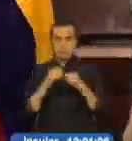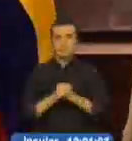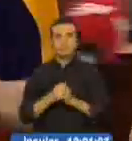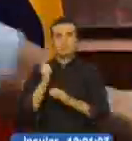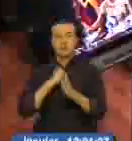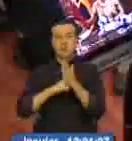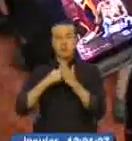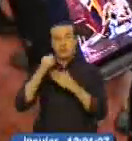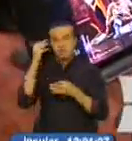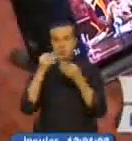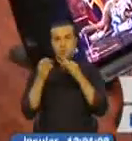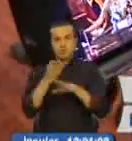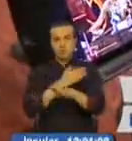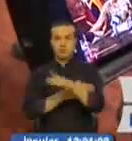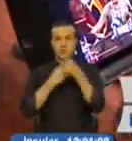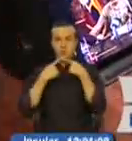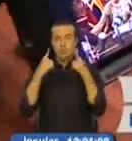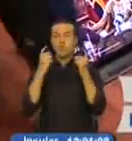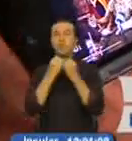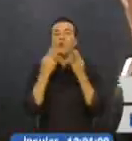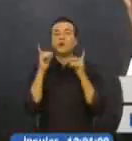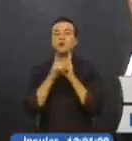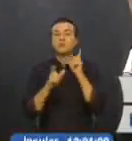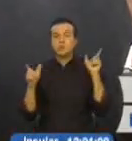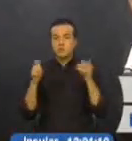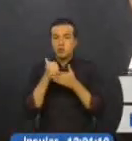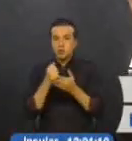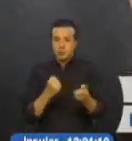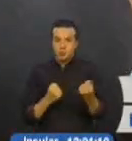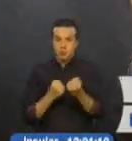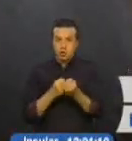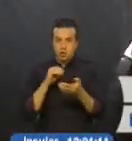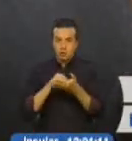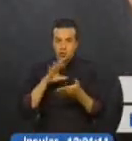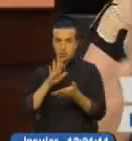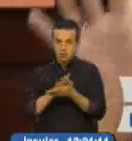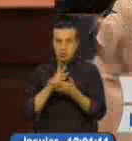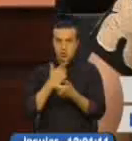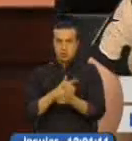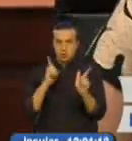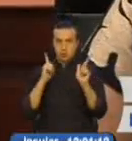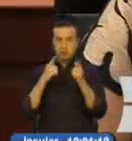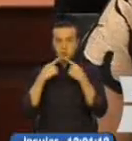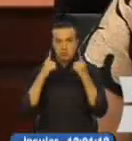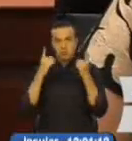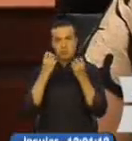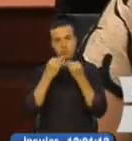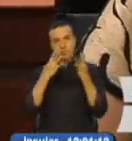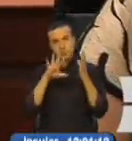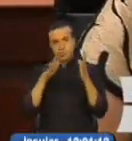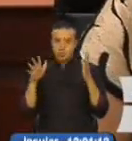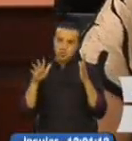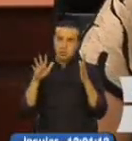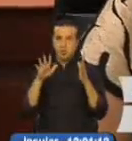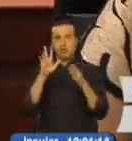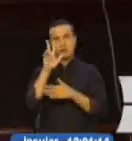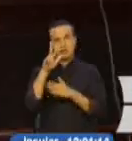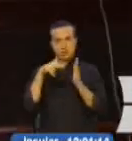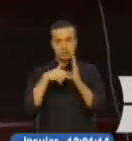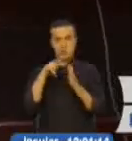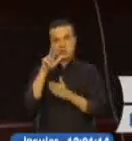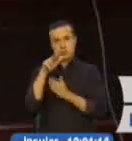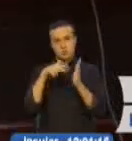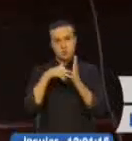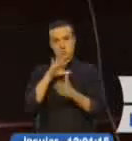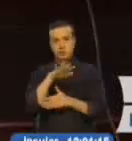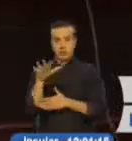Justicia días atrás dio a conocer la cifra de privados de libertad que se beneficiarían con la aplicación del indulto. Yo le hablo de un aproximado que sí puede llegar a ser 3.000. También